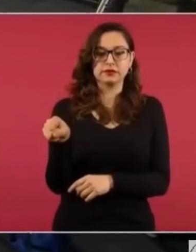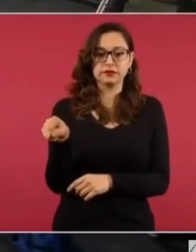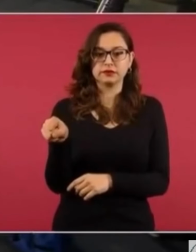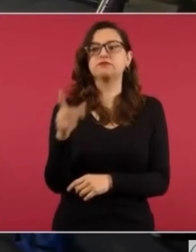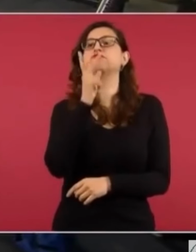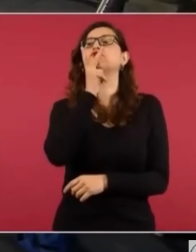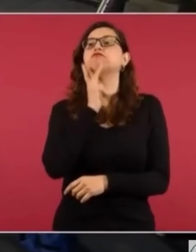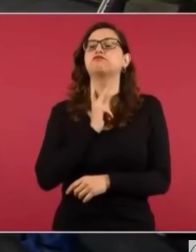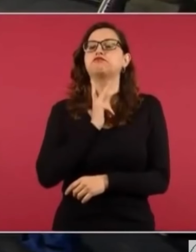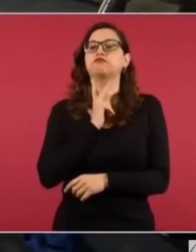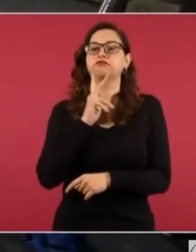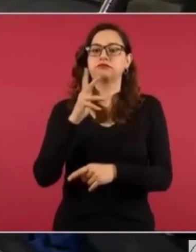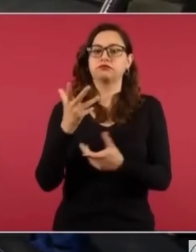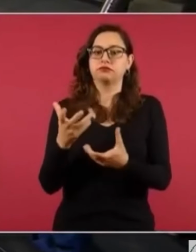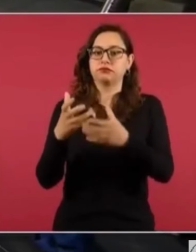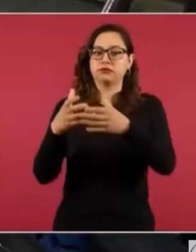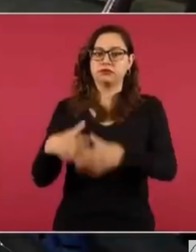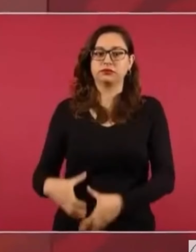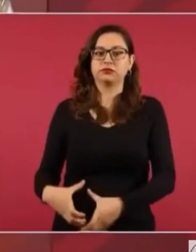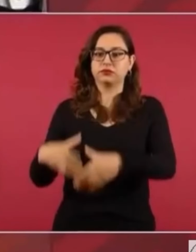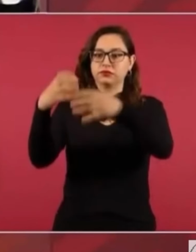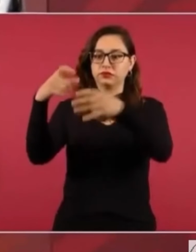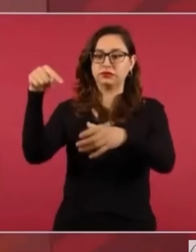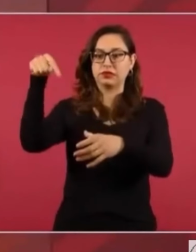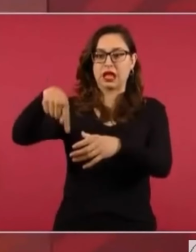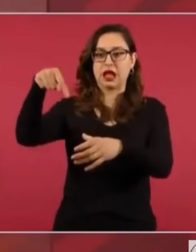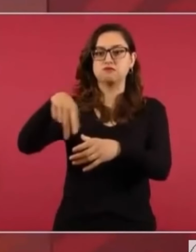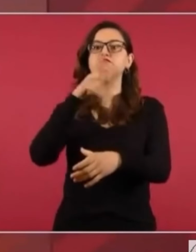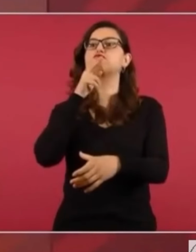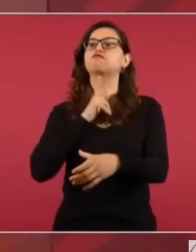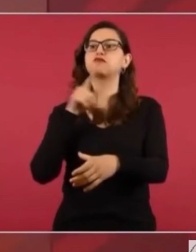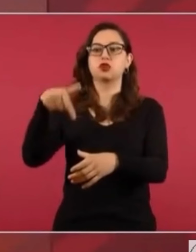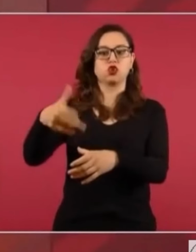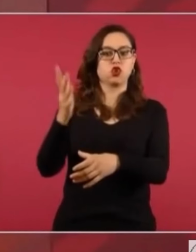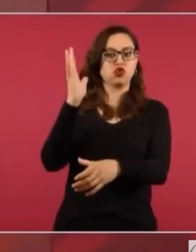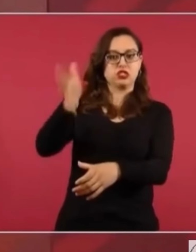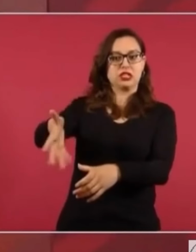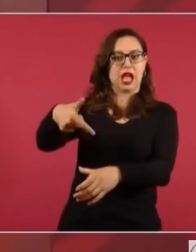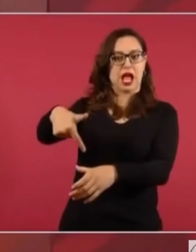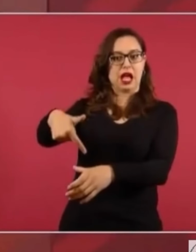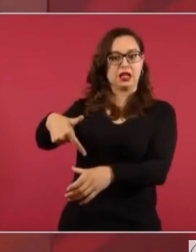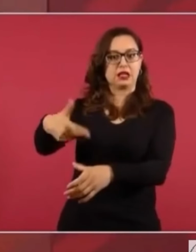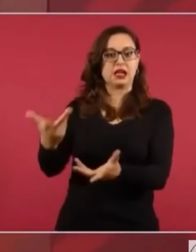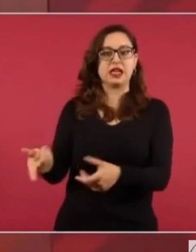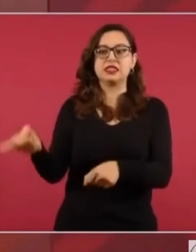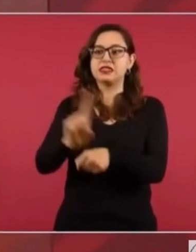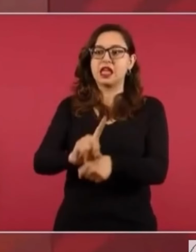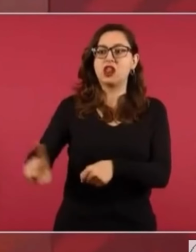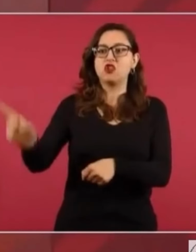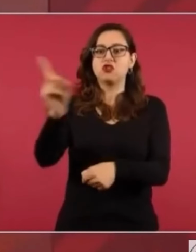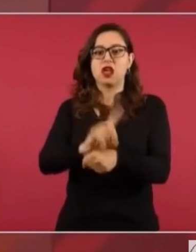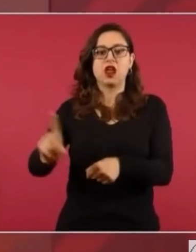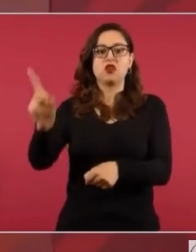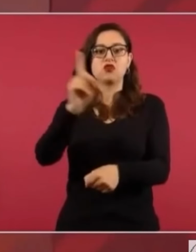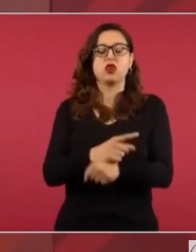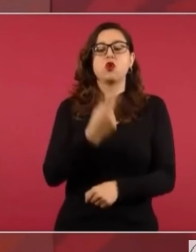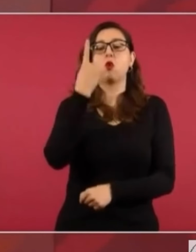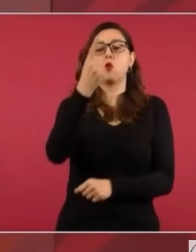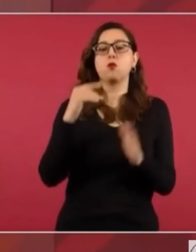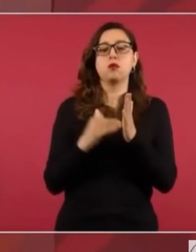de petróleo a donde llega un millón de barriles diarios